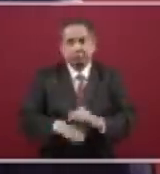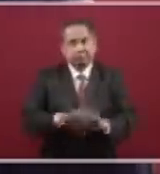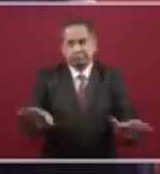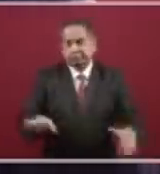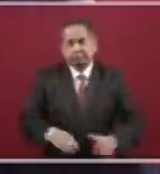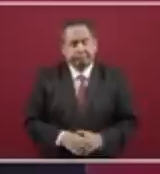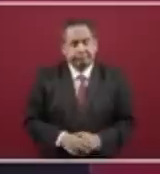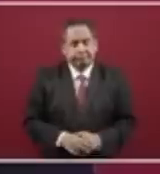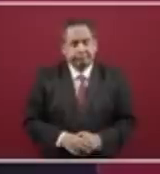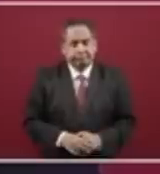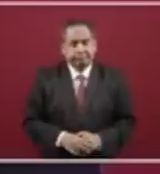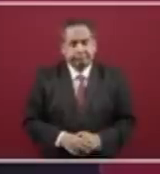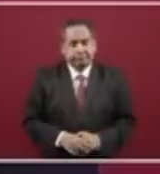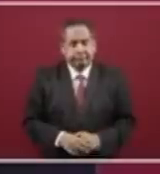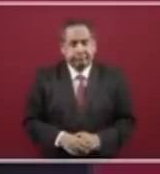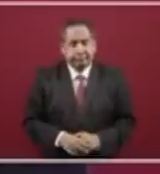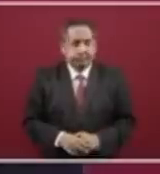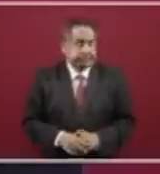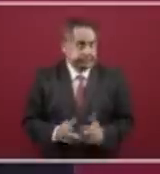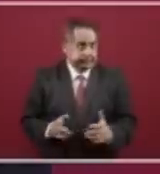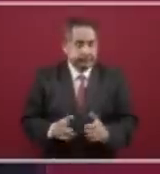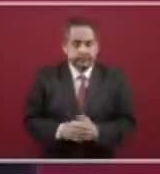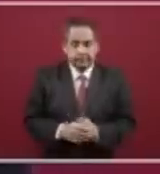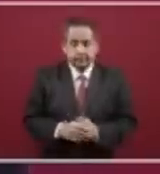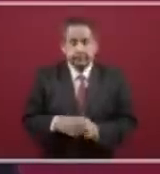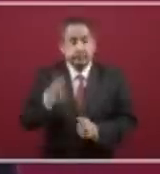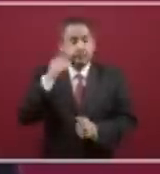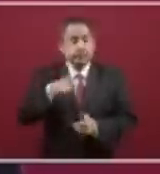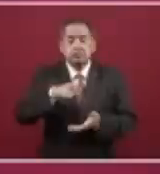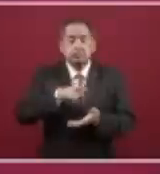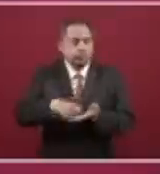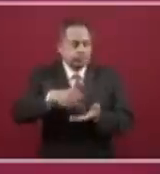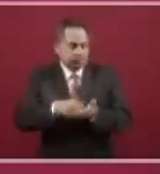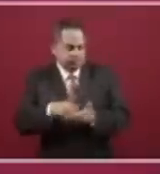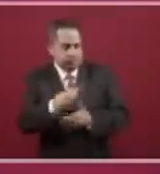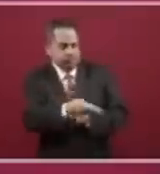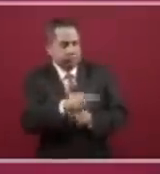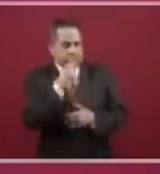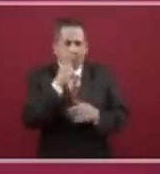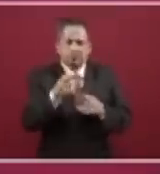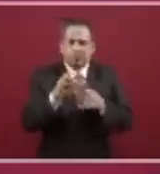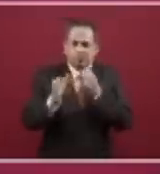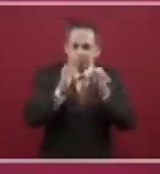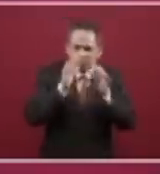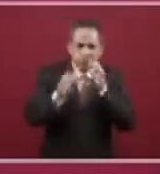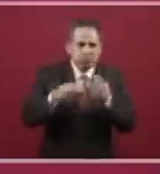entonces este se compraban servicios de comunicación